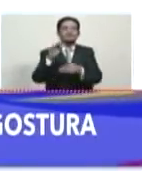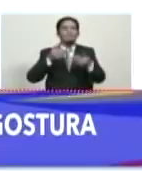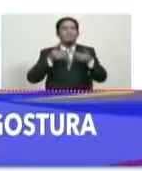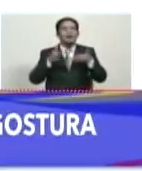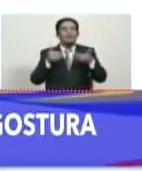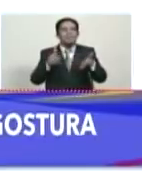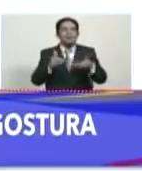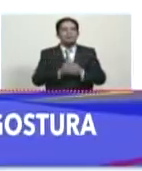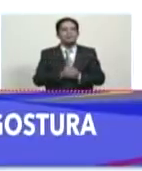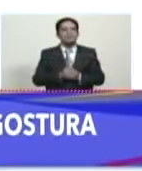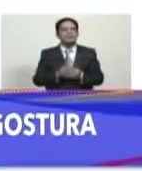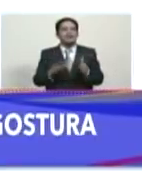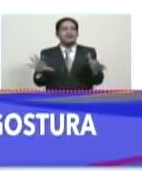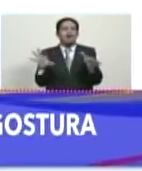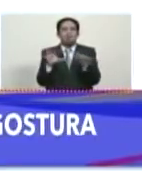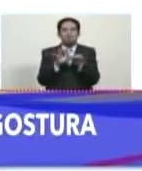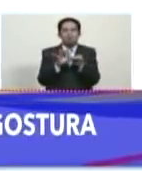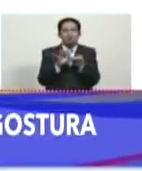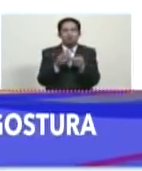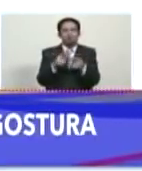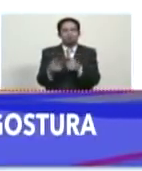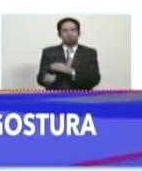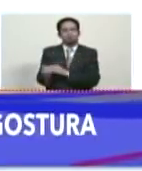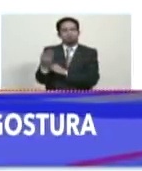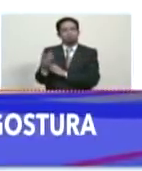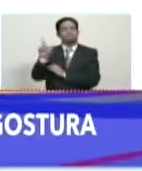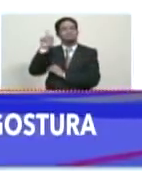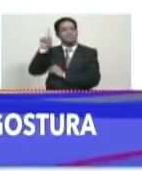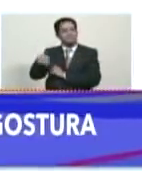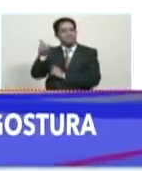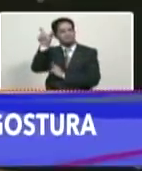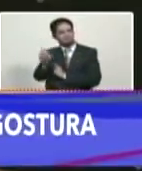La unión cívico-militar fundada por nuestro comandante Hugo Chávez